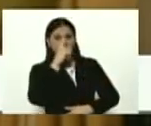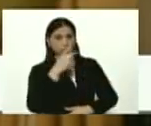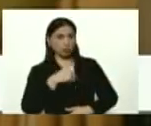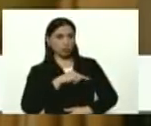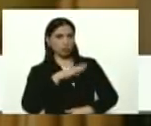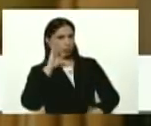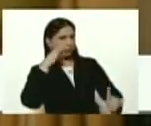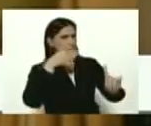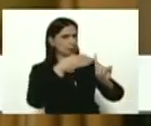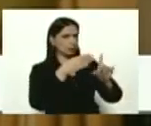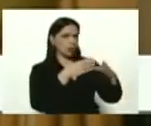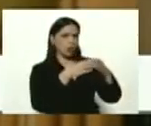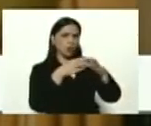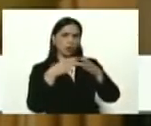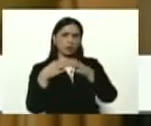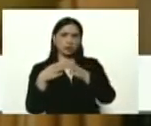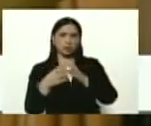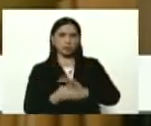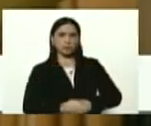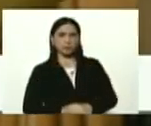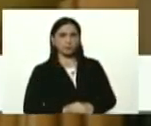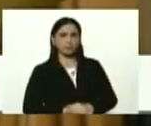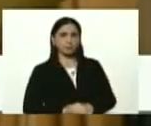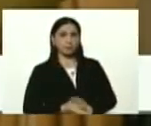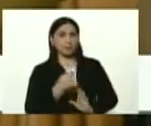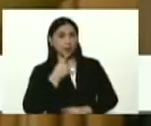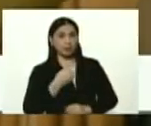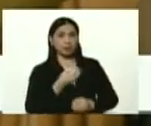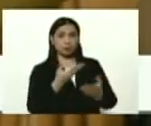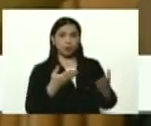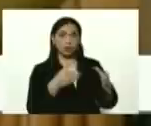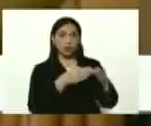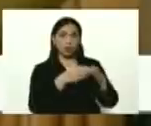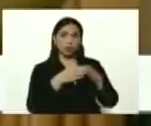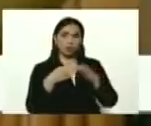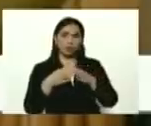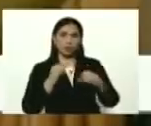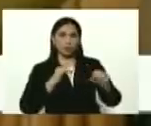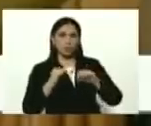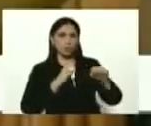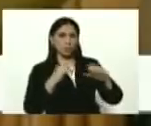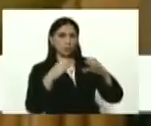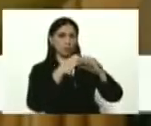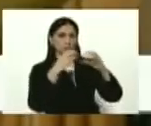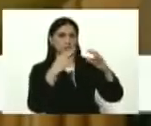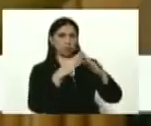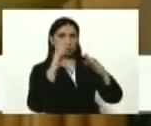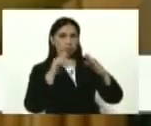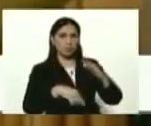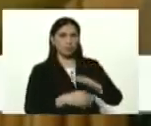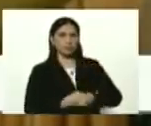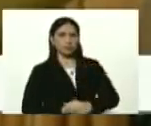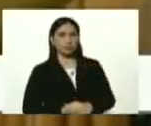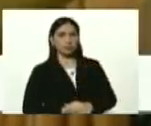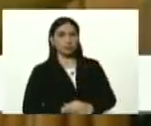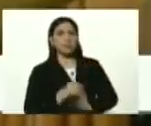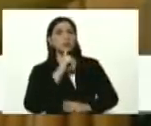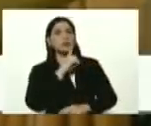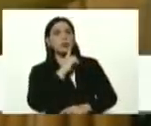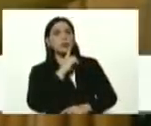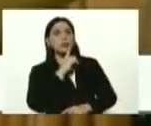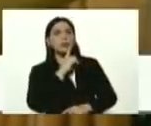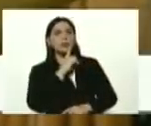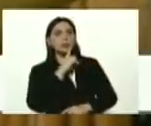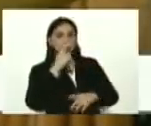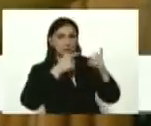hemos dedicado a la organización, decía usted, a la organización del movimiento Hogares de la Patria, Eulalia Uroz, en nombre del